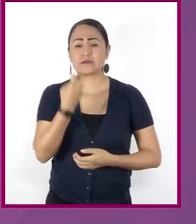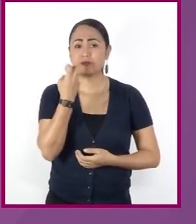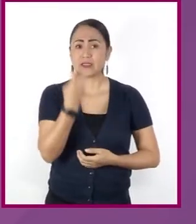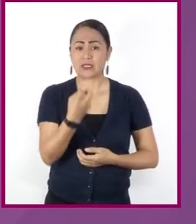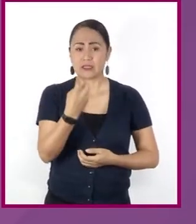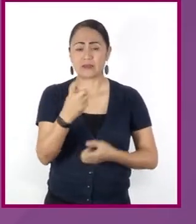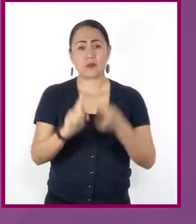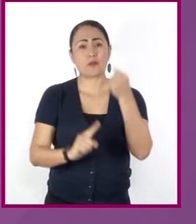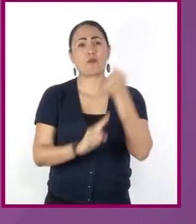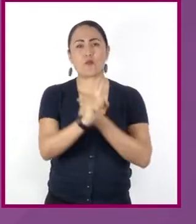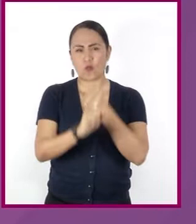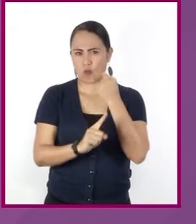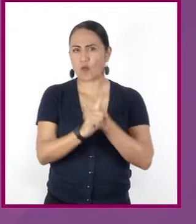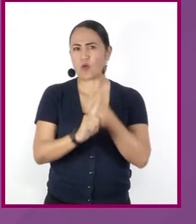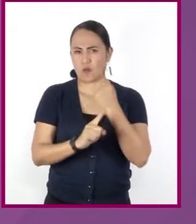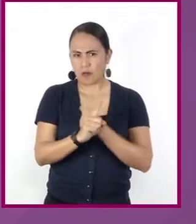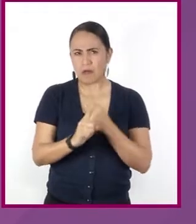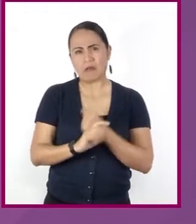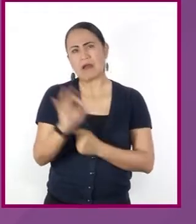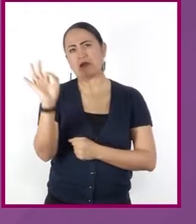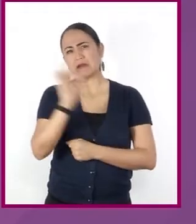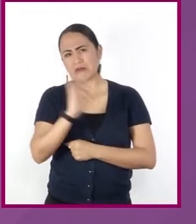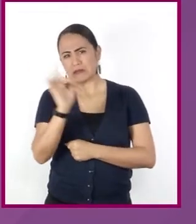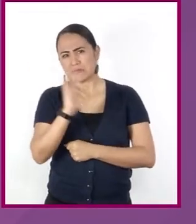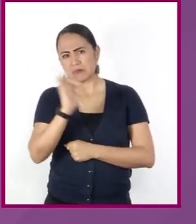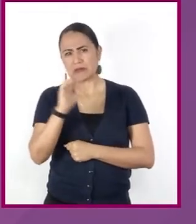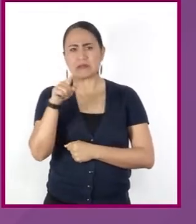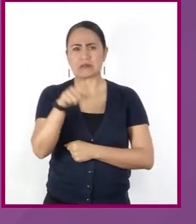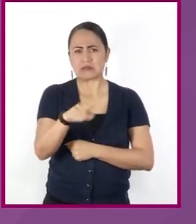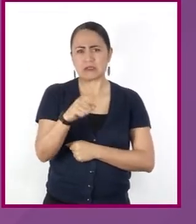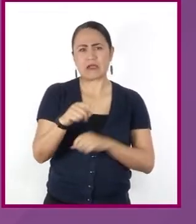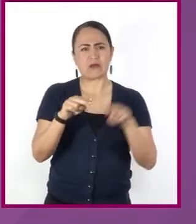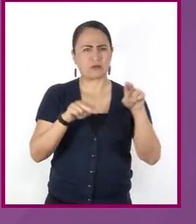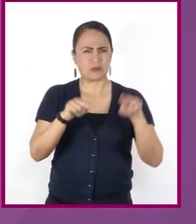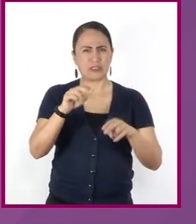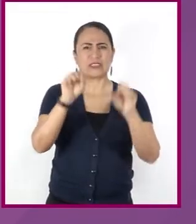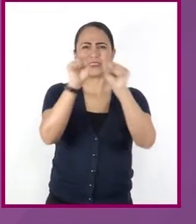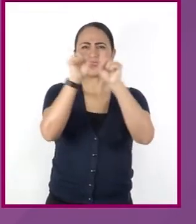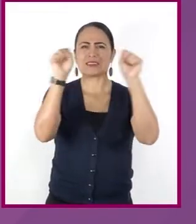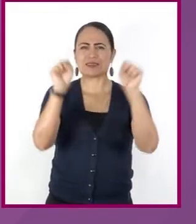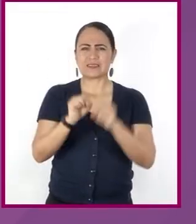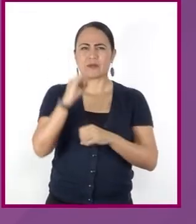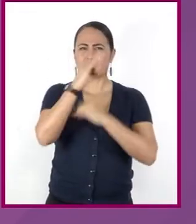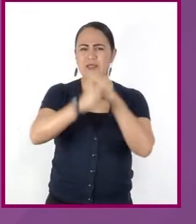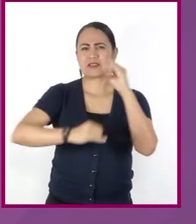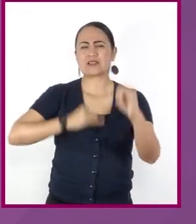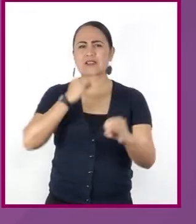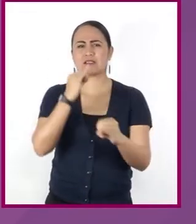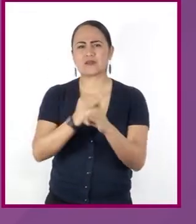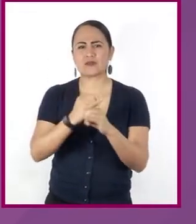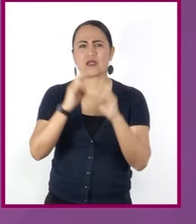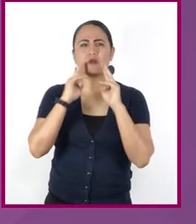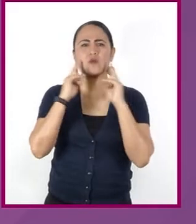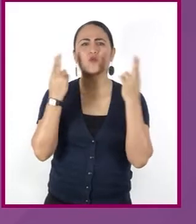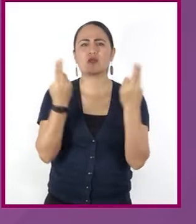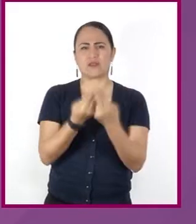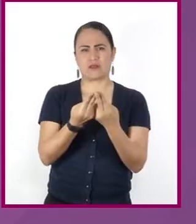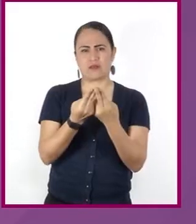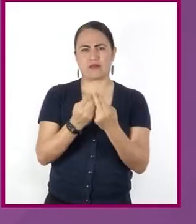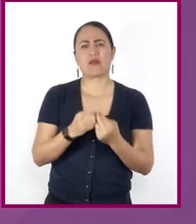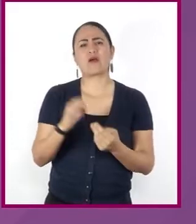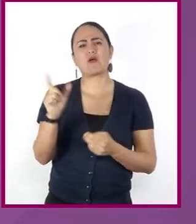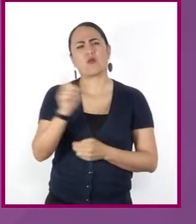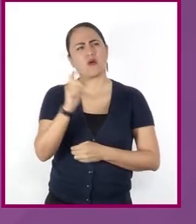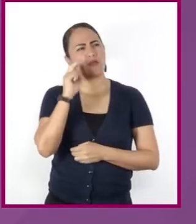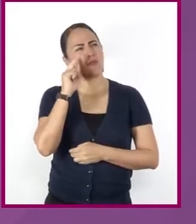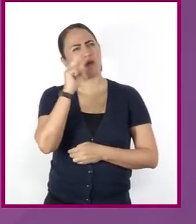un problema al que pueden enfrentar las personas que usan medidas en el Sistema Internacional de Unidades cuando encuentran